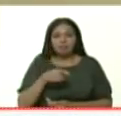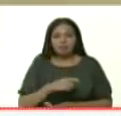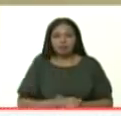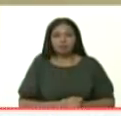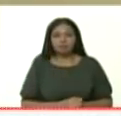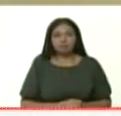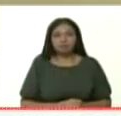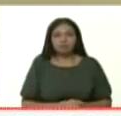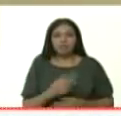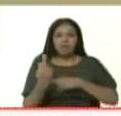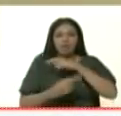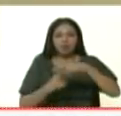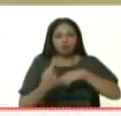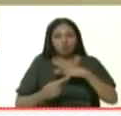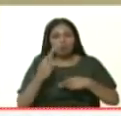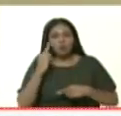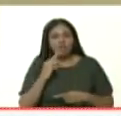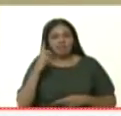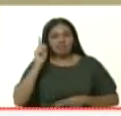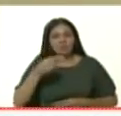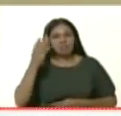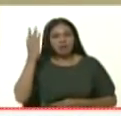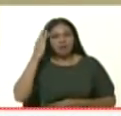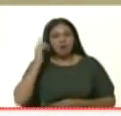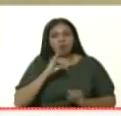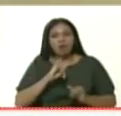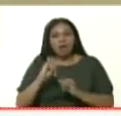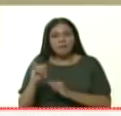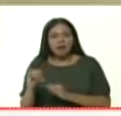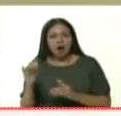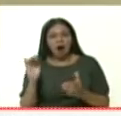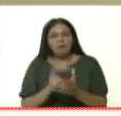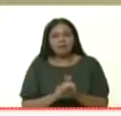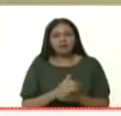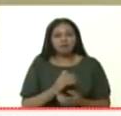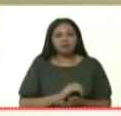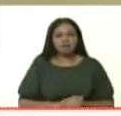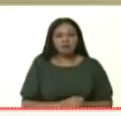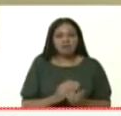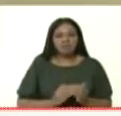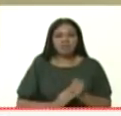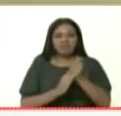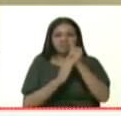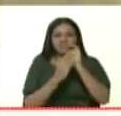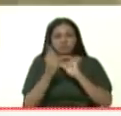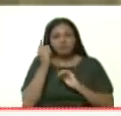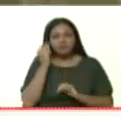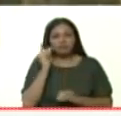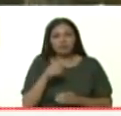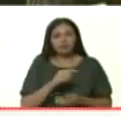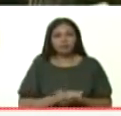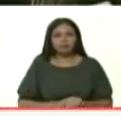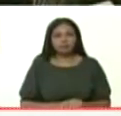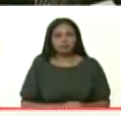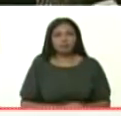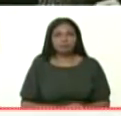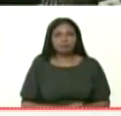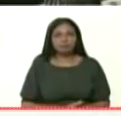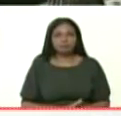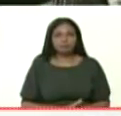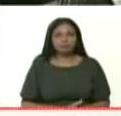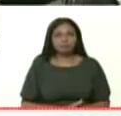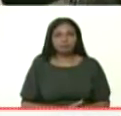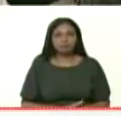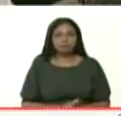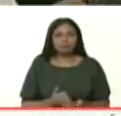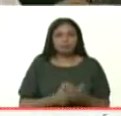Y la revolución bolivariana, deben saber ustedes, queridas compañeras, lideresas de